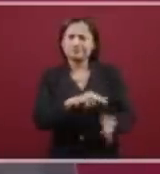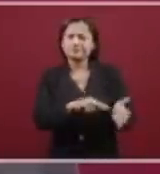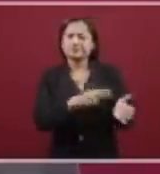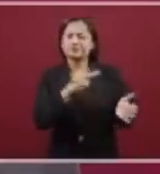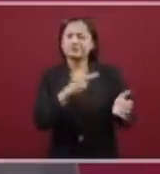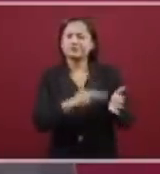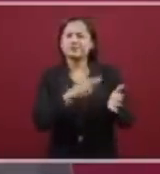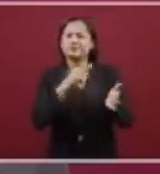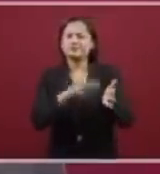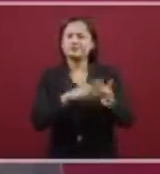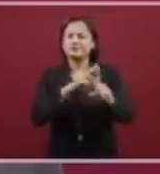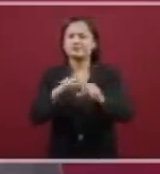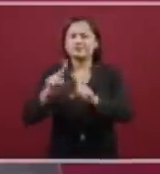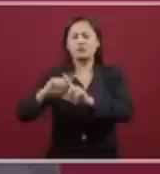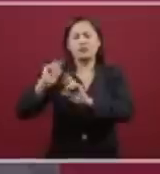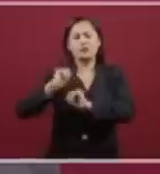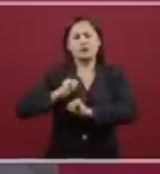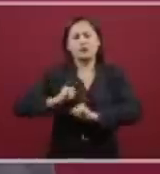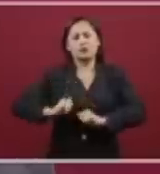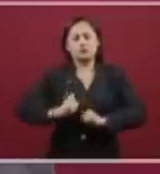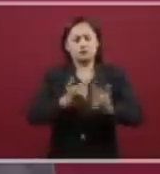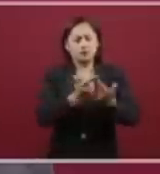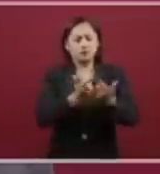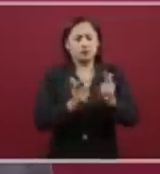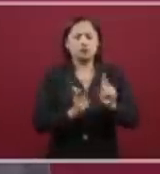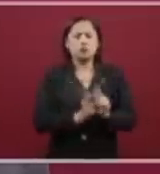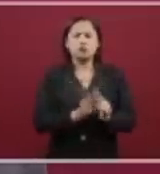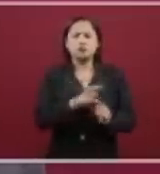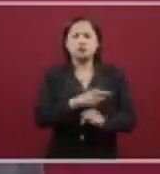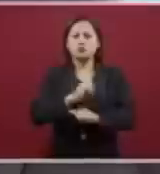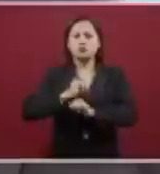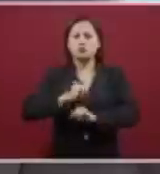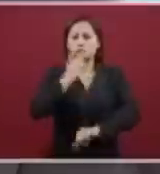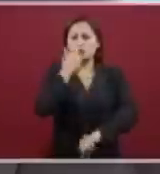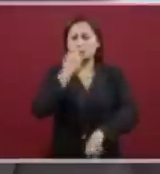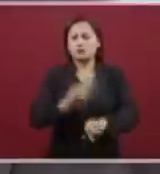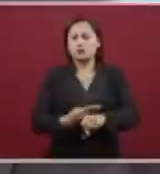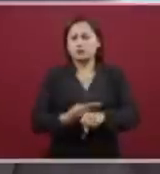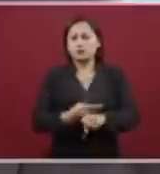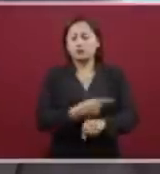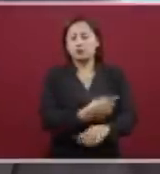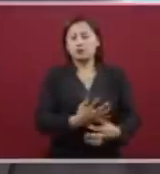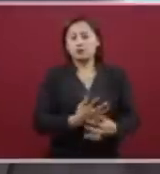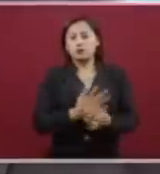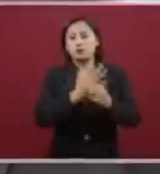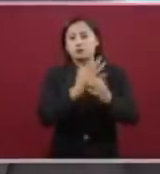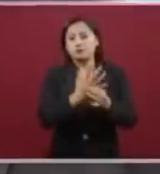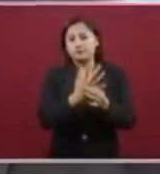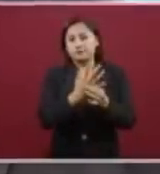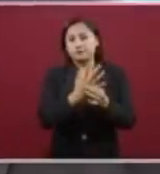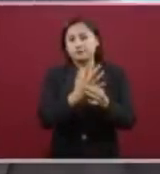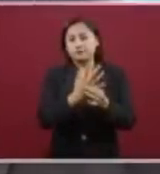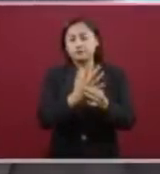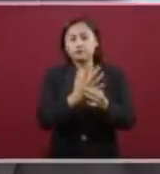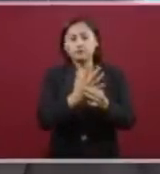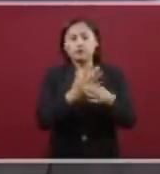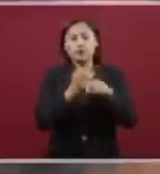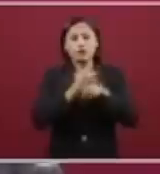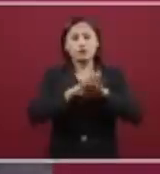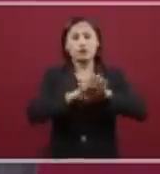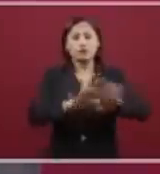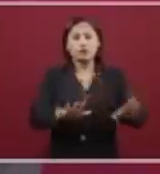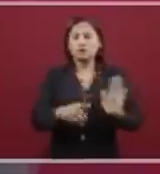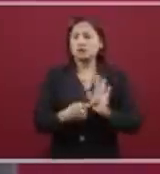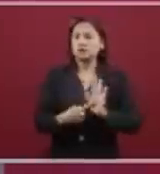grupo aeroportuario mexicano que dijeron que no había ninguna información oculta y